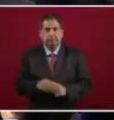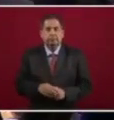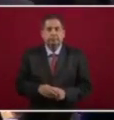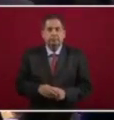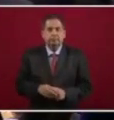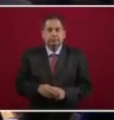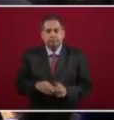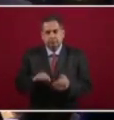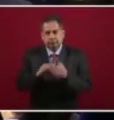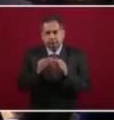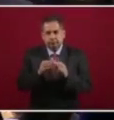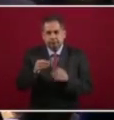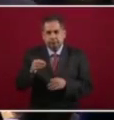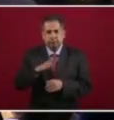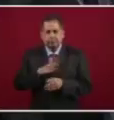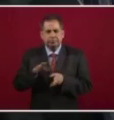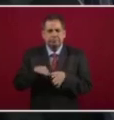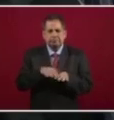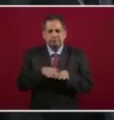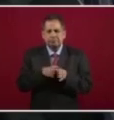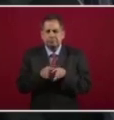por aquí solamente caminos